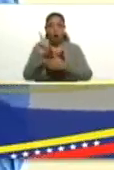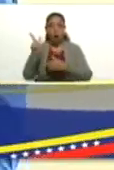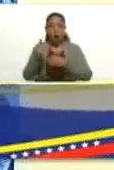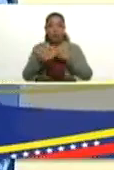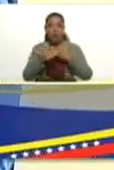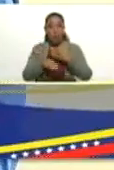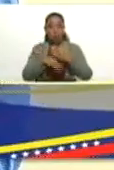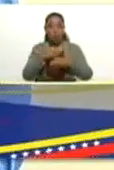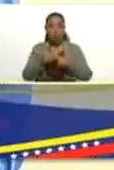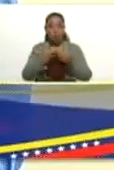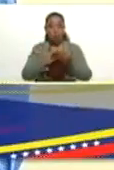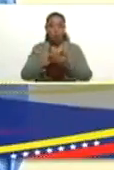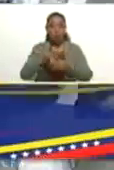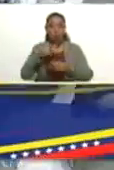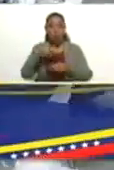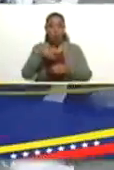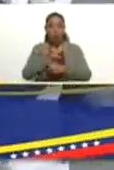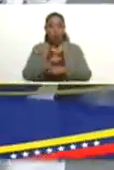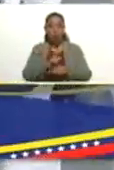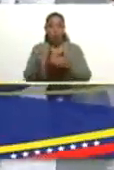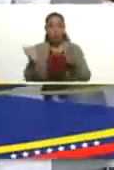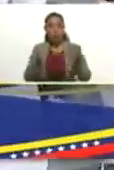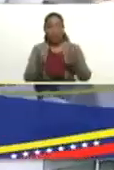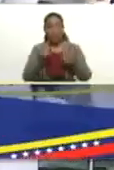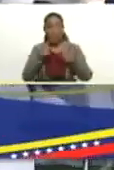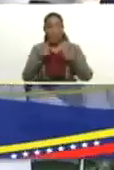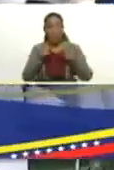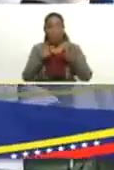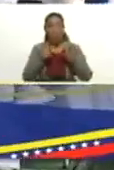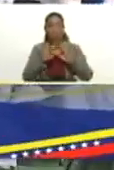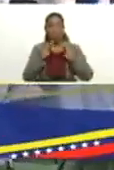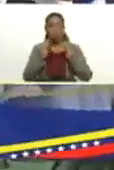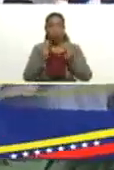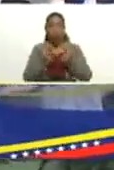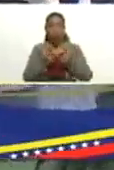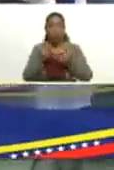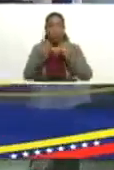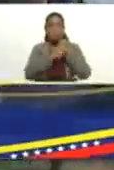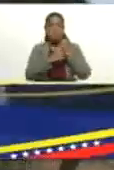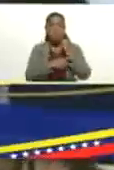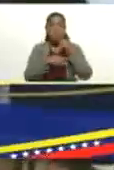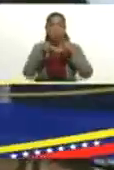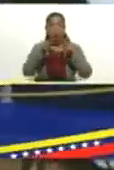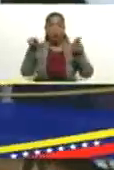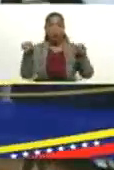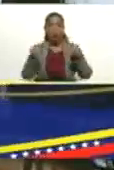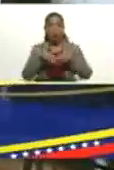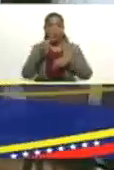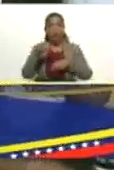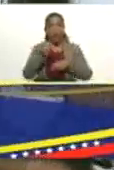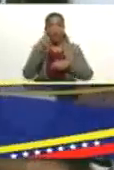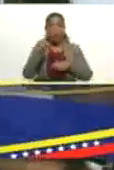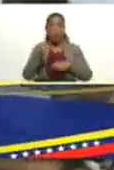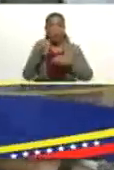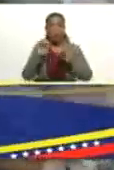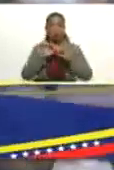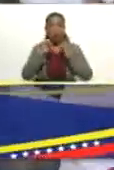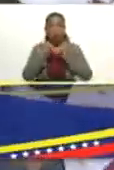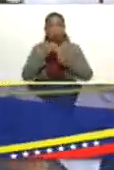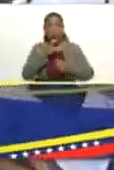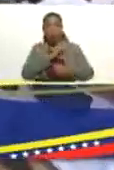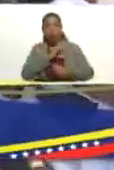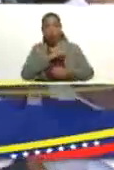pero no se trata solo de los servicios públicos, de la arborización, del parque, de la cancha, sino también de la organización social,